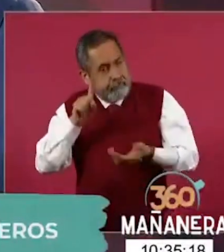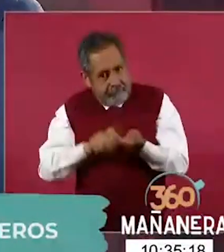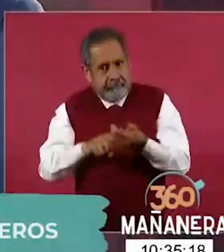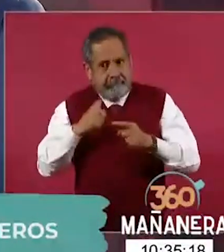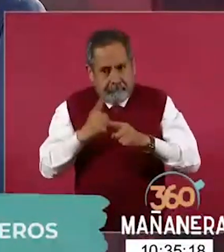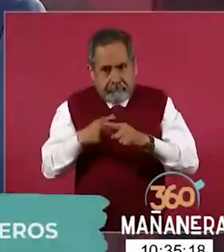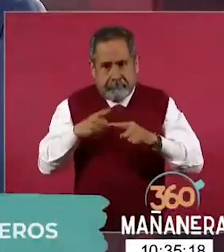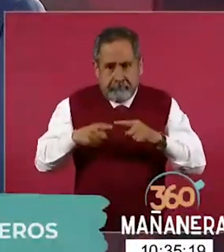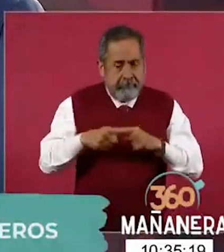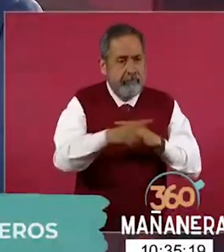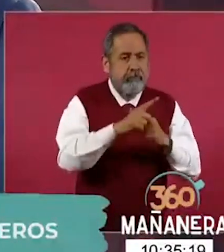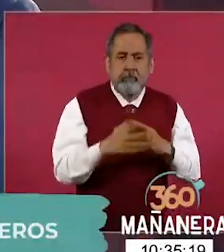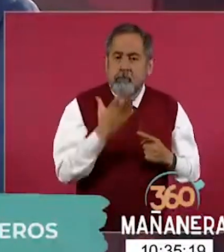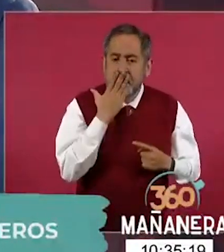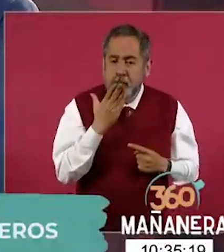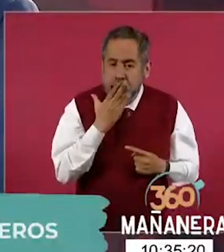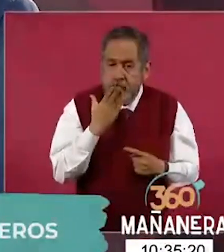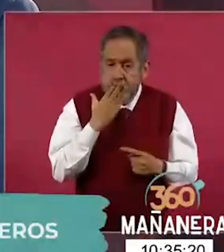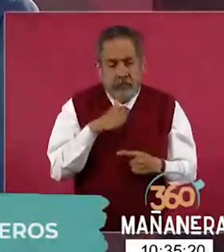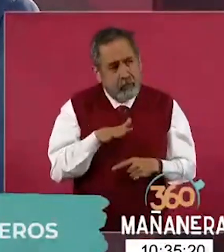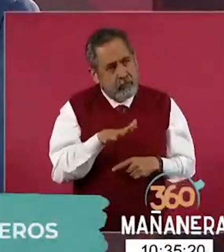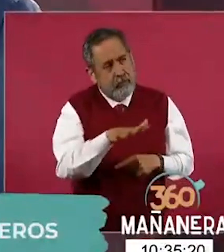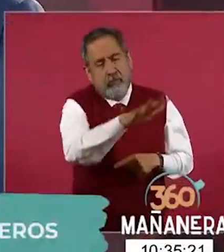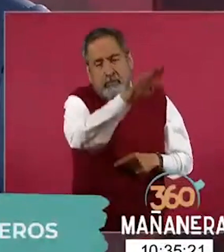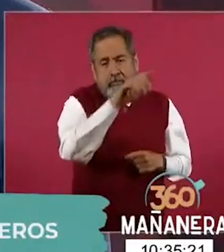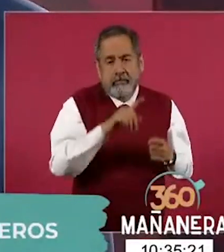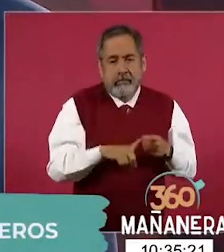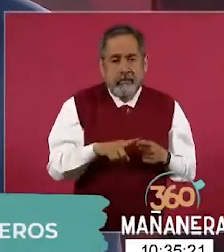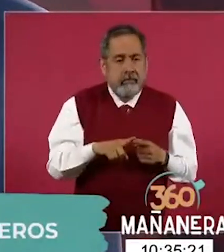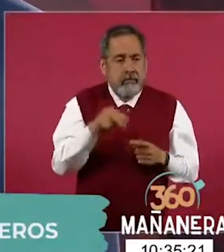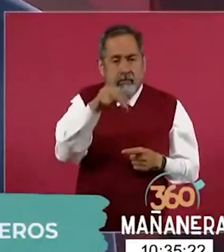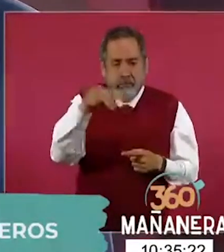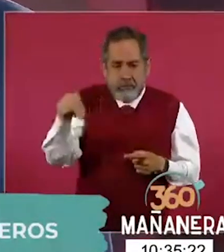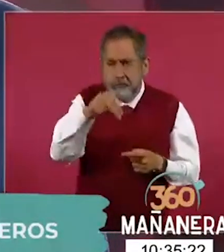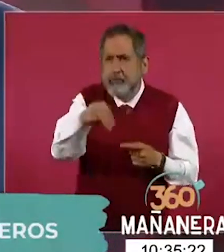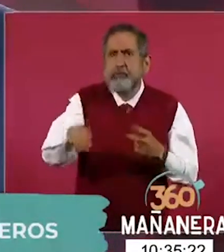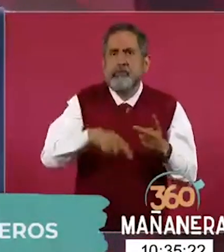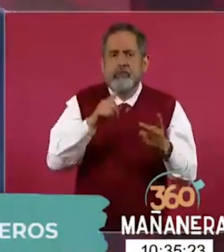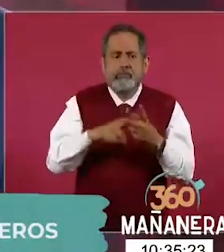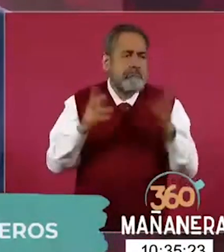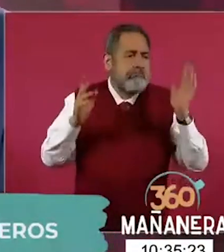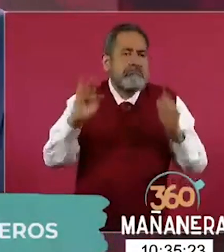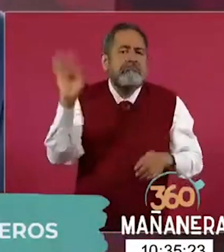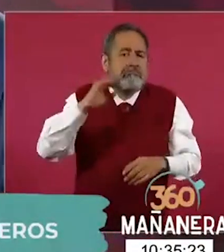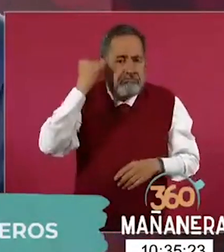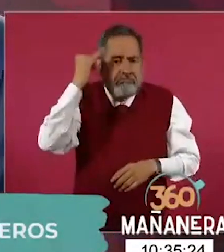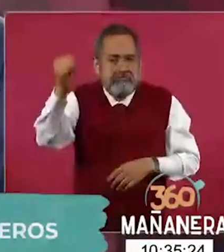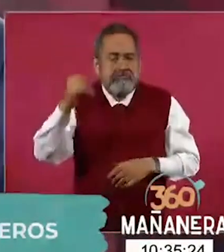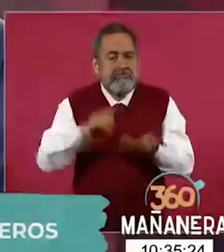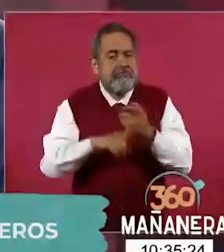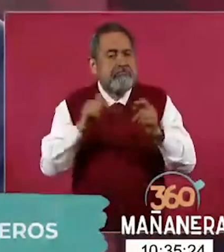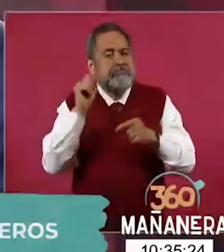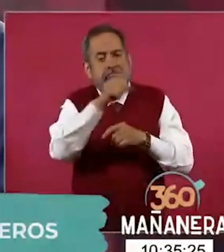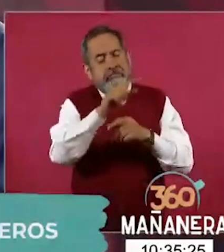Sinaloa Sonora Nogales y por qué no